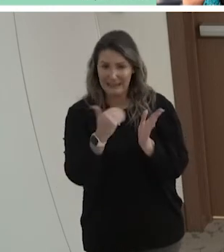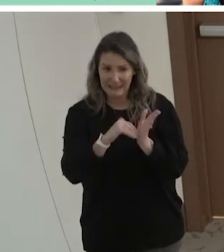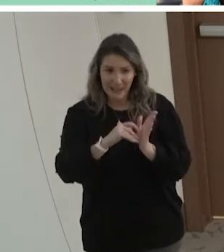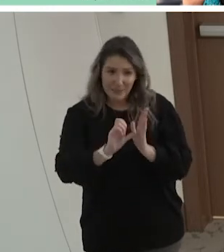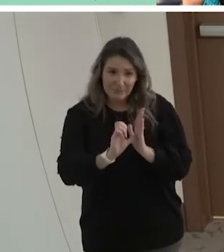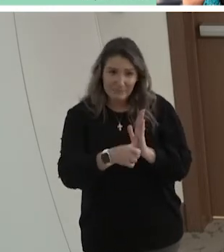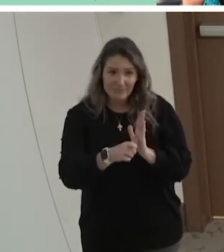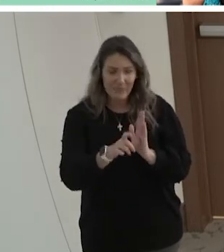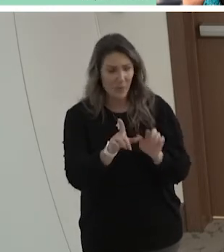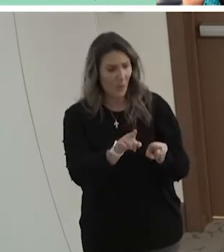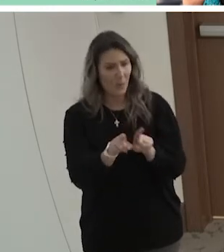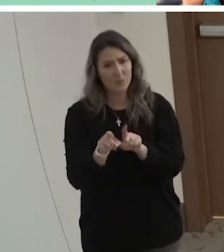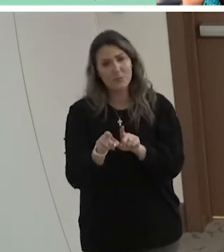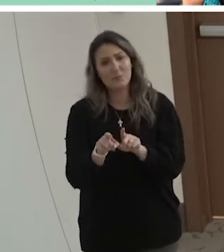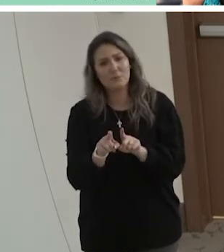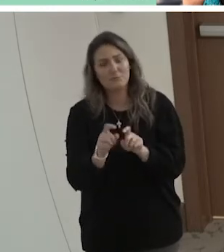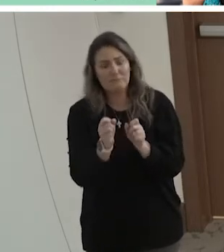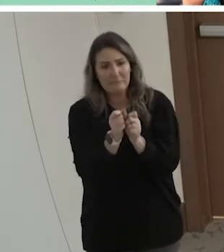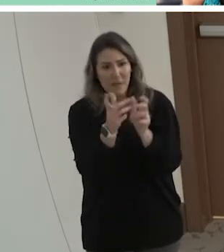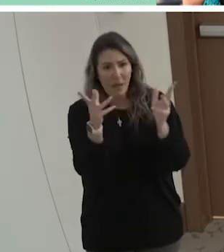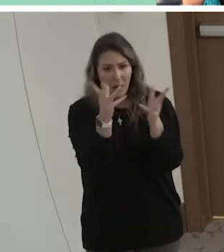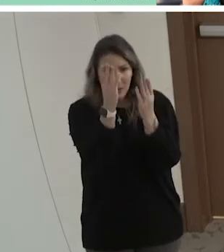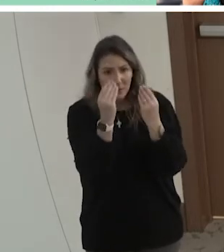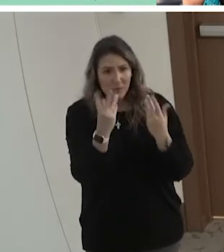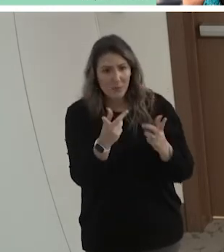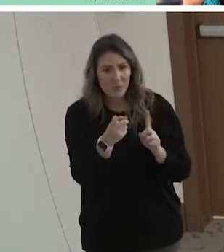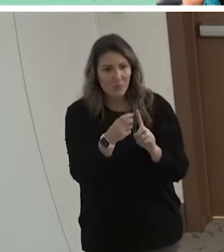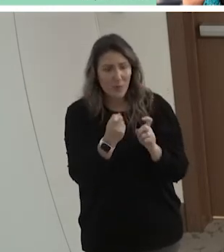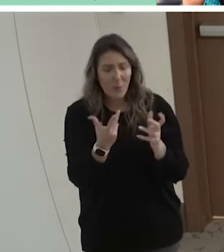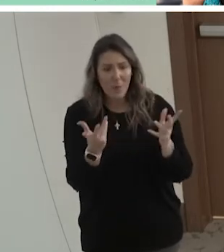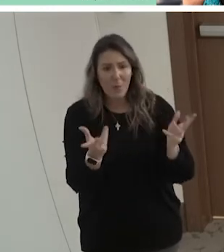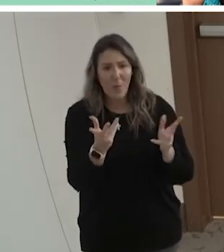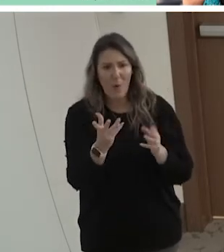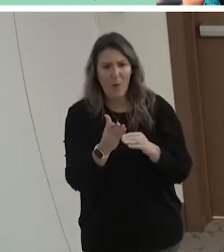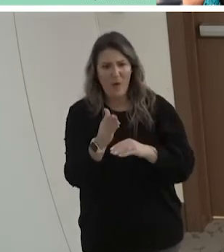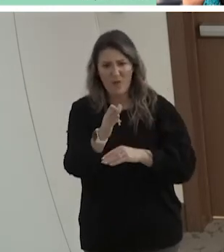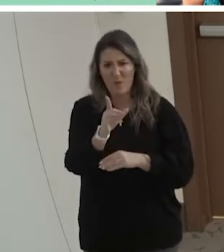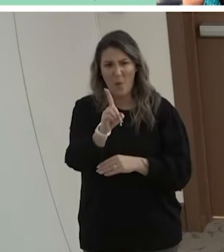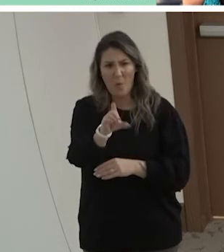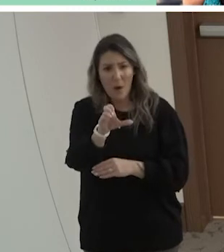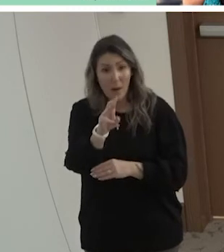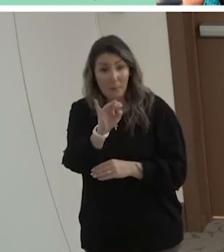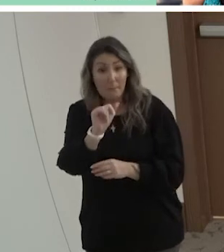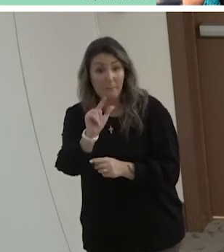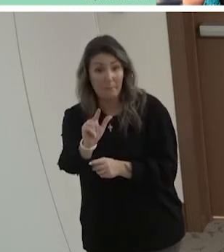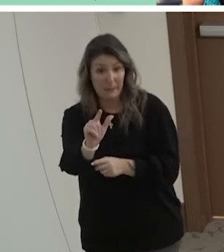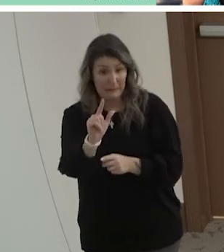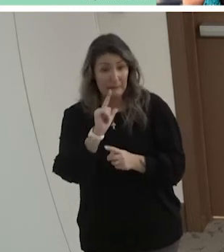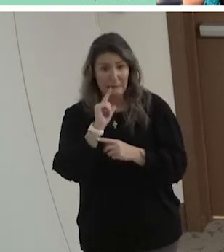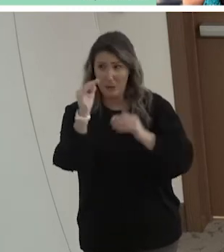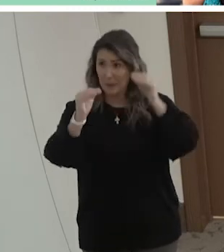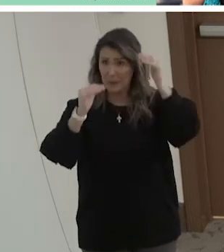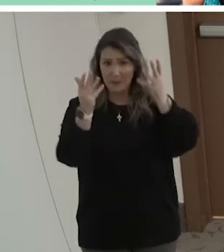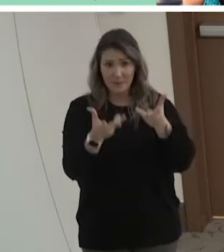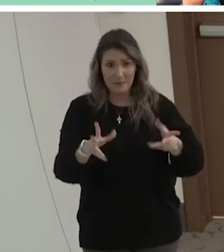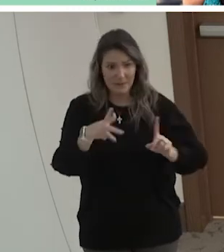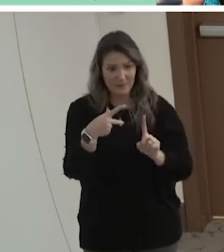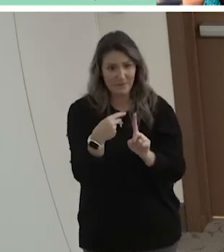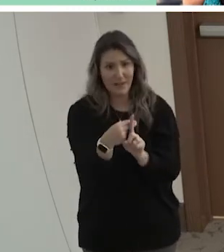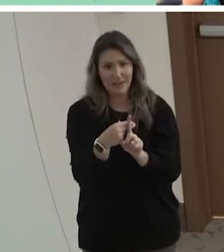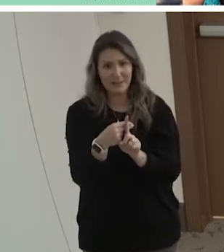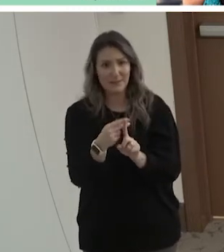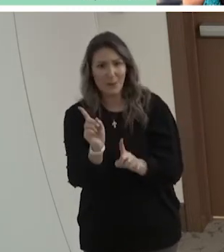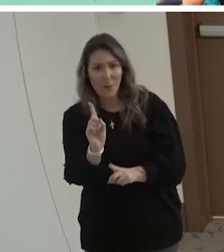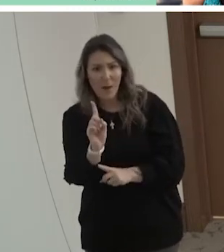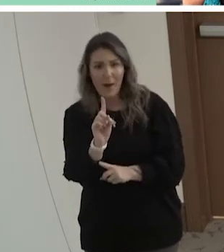we also have a lot of information from over 100 million adults that have been vaccinated in the United